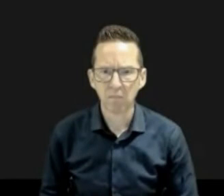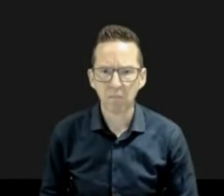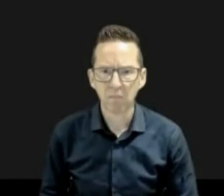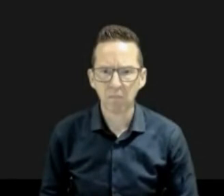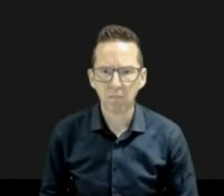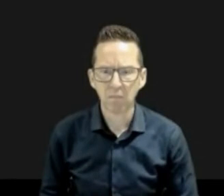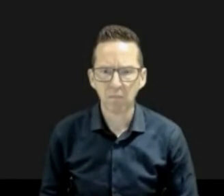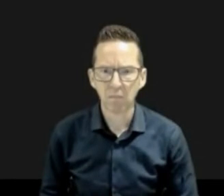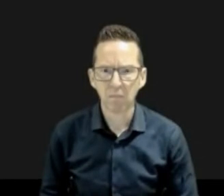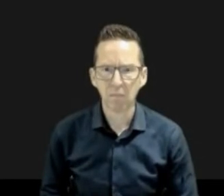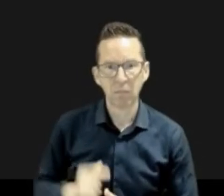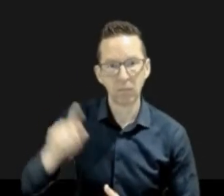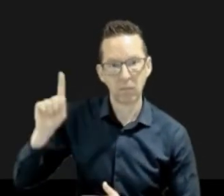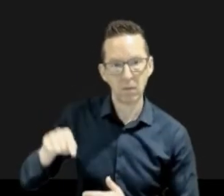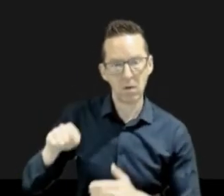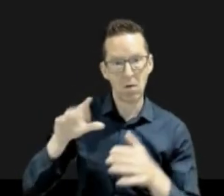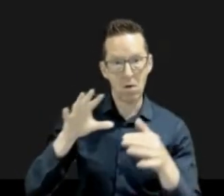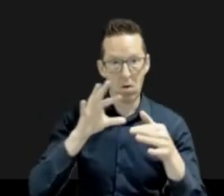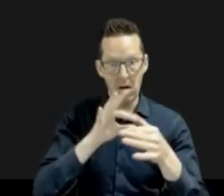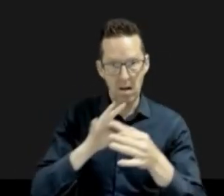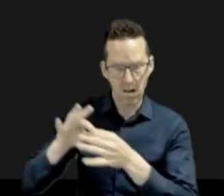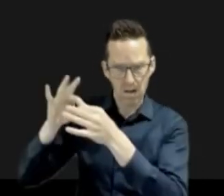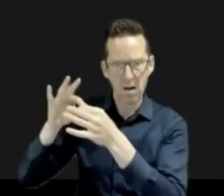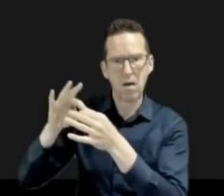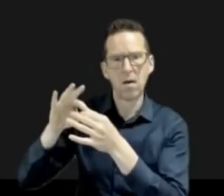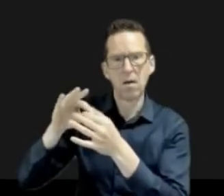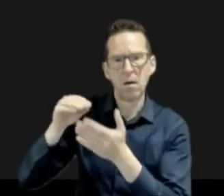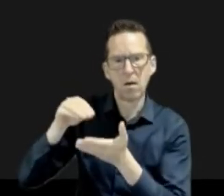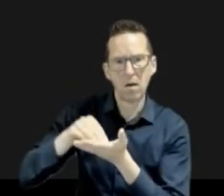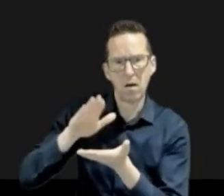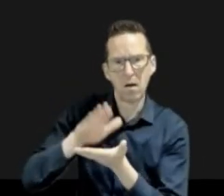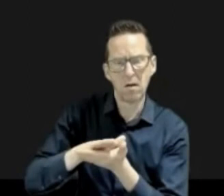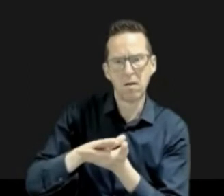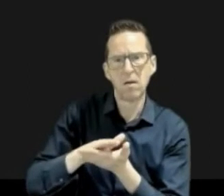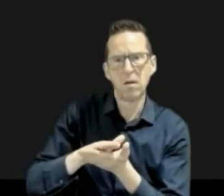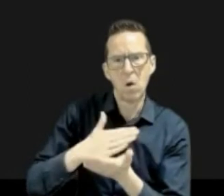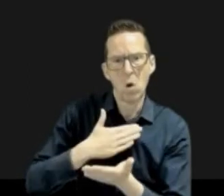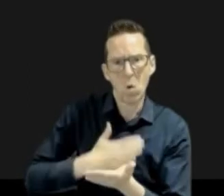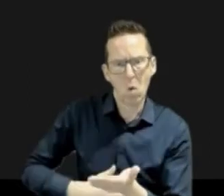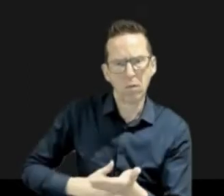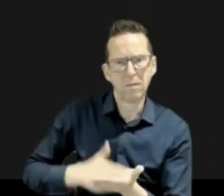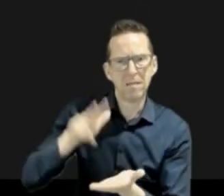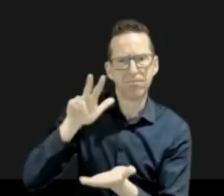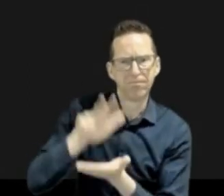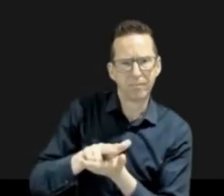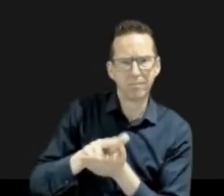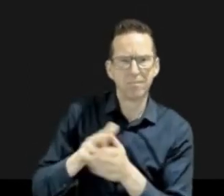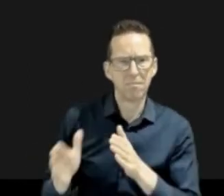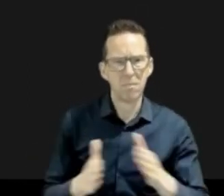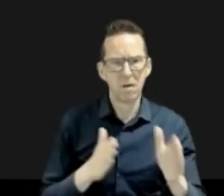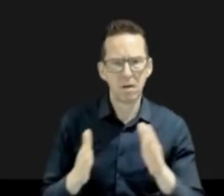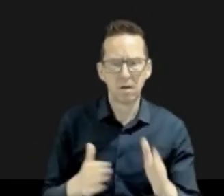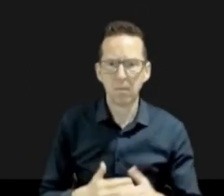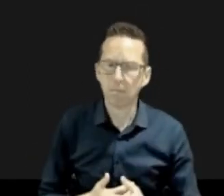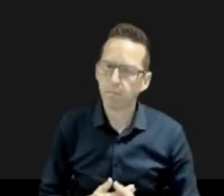yo no voy a hablar en detalles aquí sobre esto más